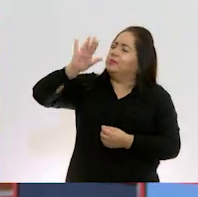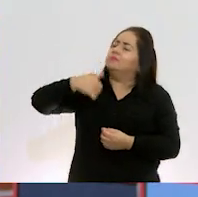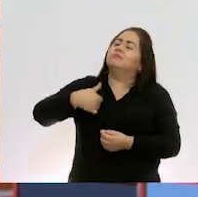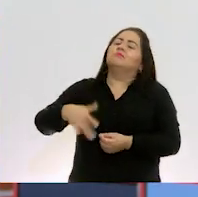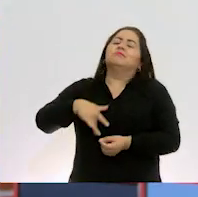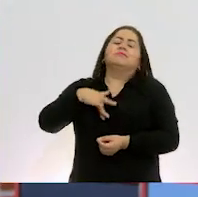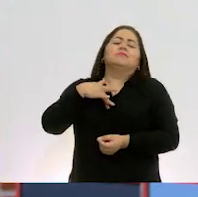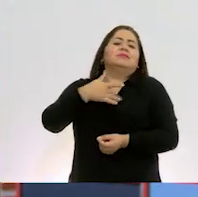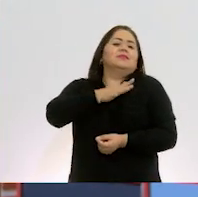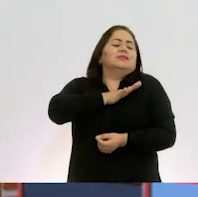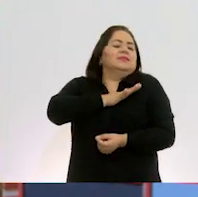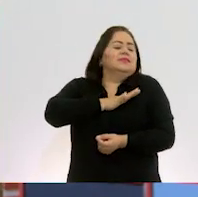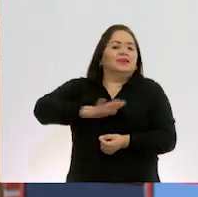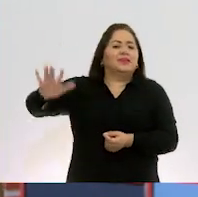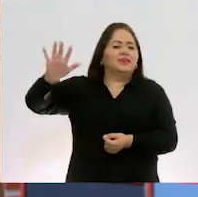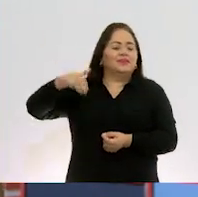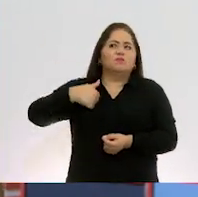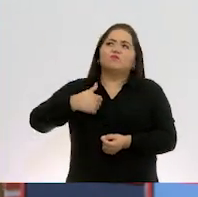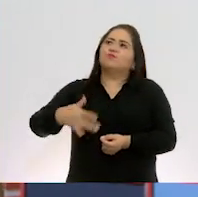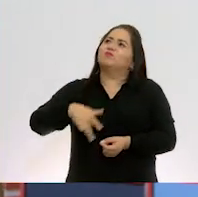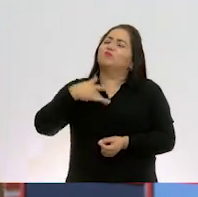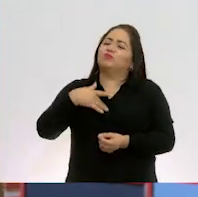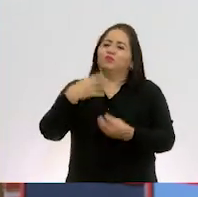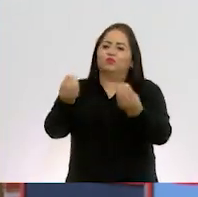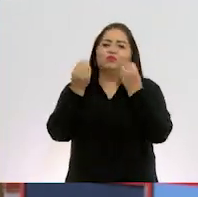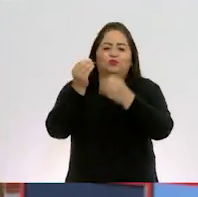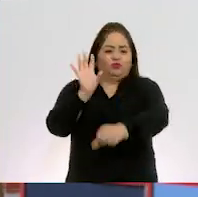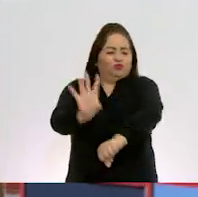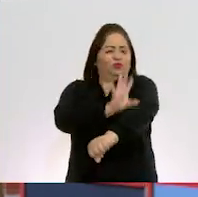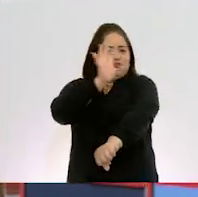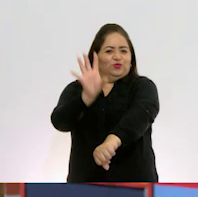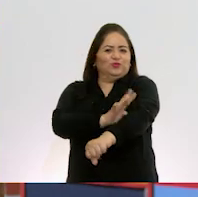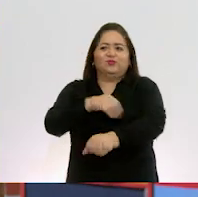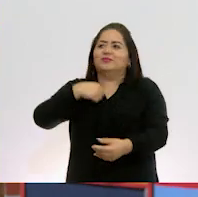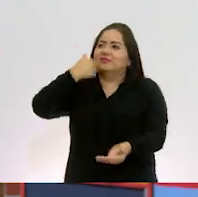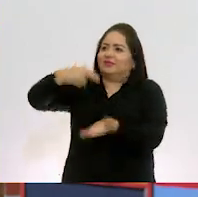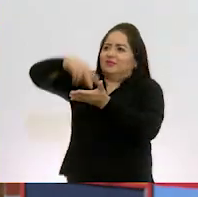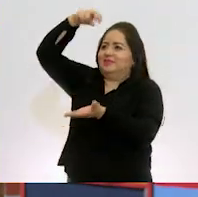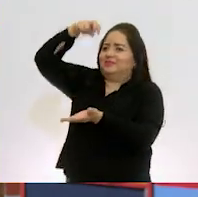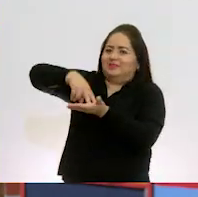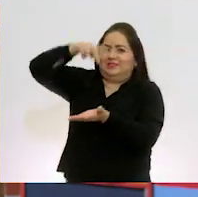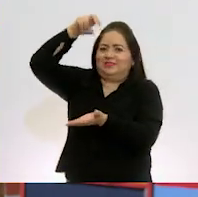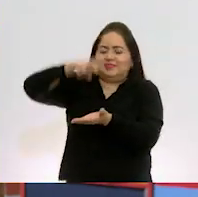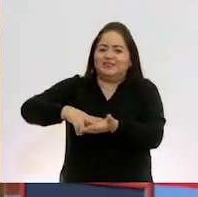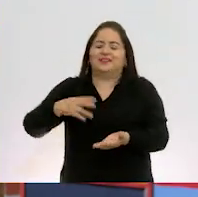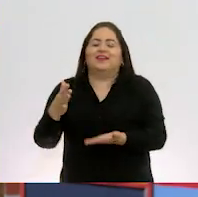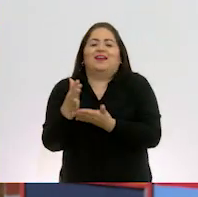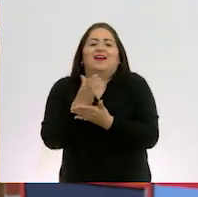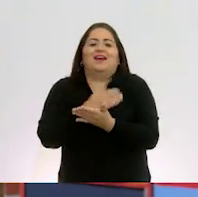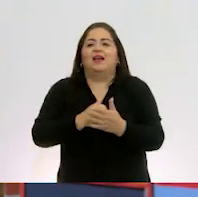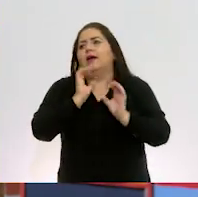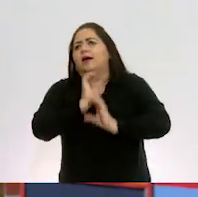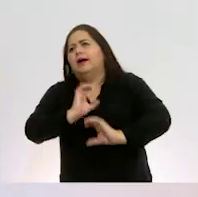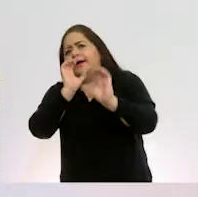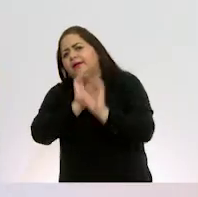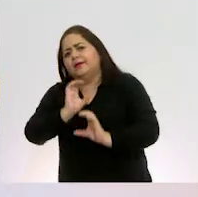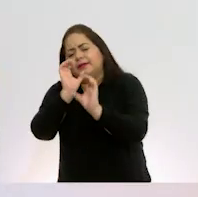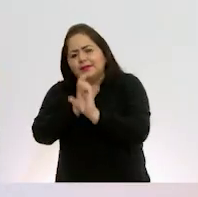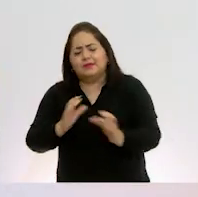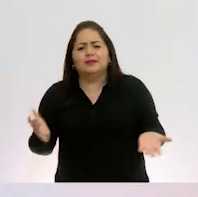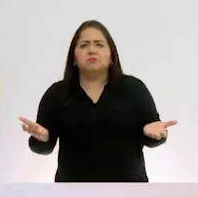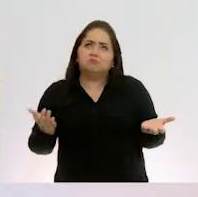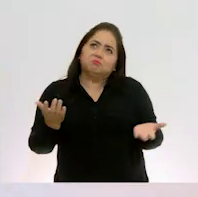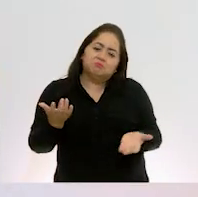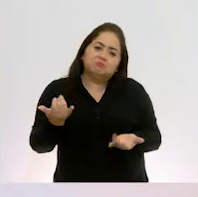increíble. Sentía muchísima energía, sentía ganas de saltar, ganas hasta de cantar, claro.